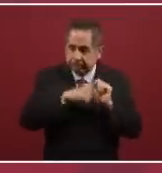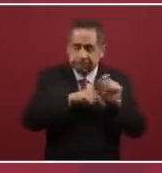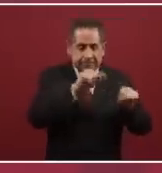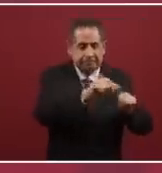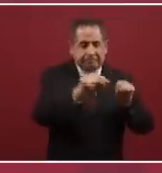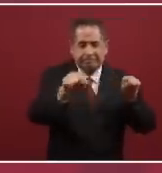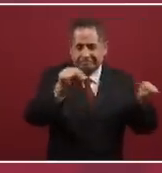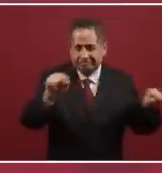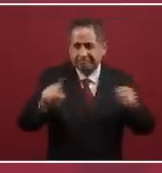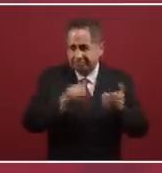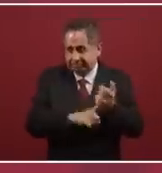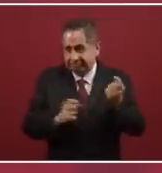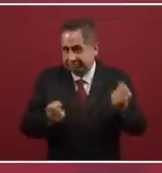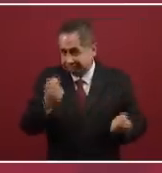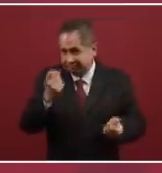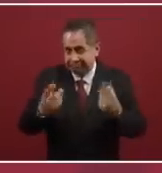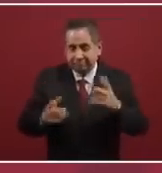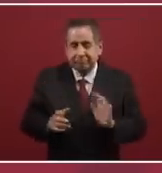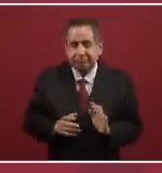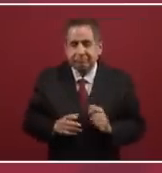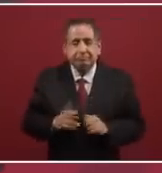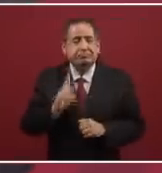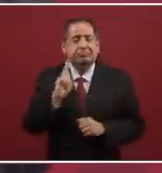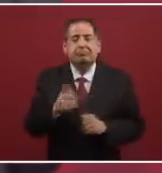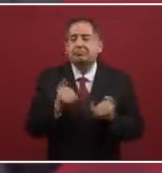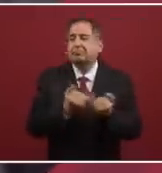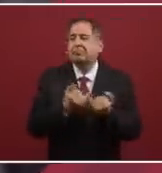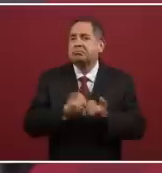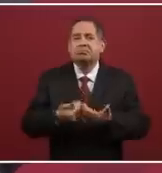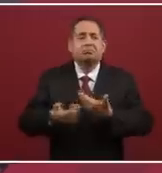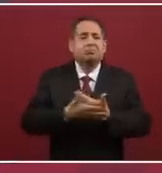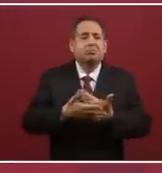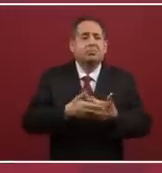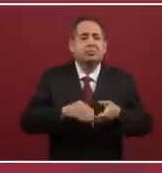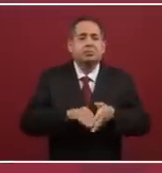porque son como la humedad,